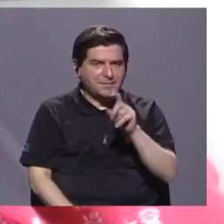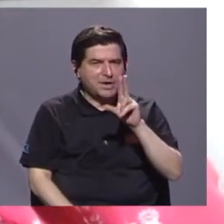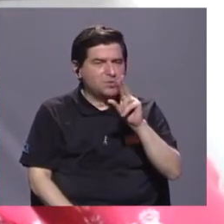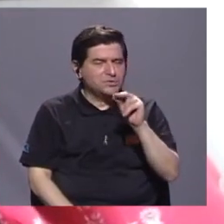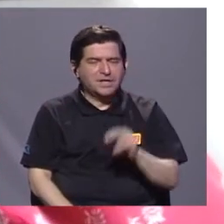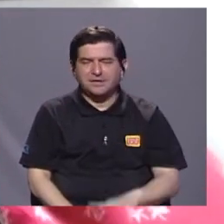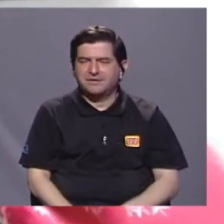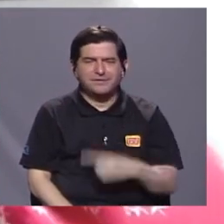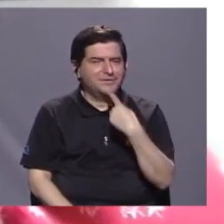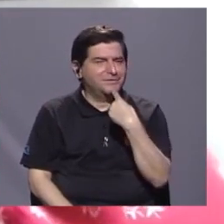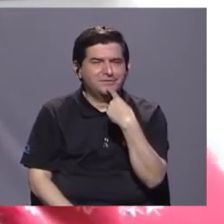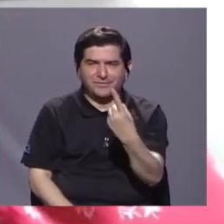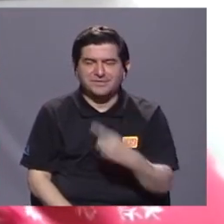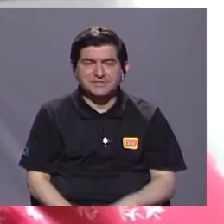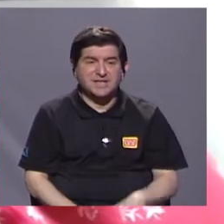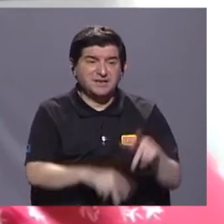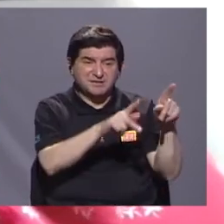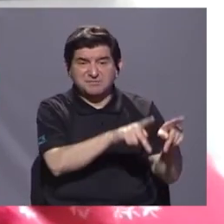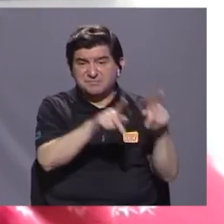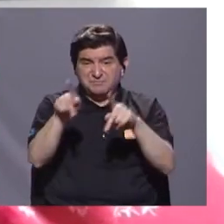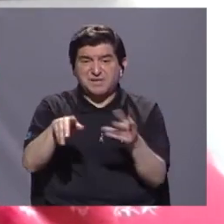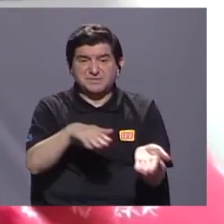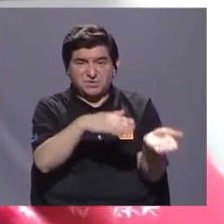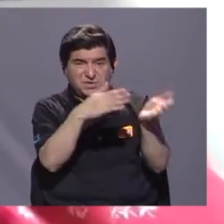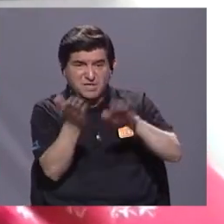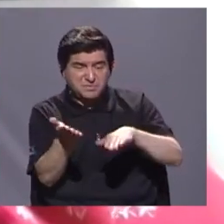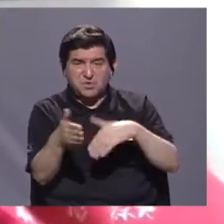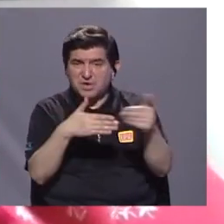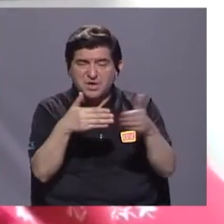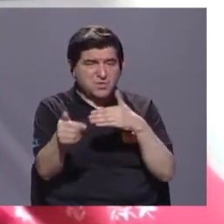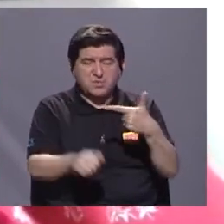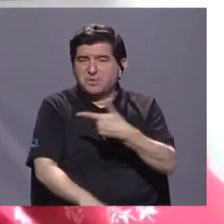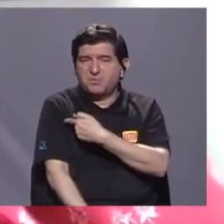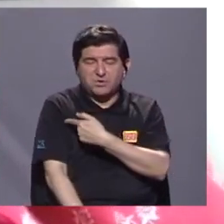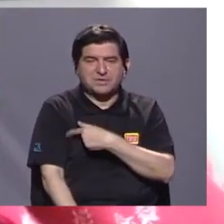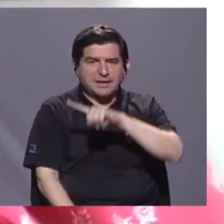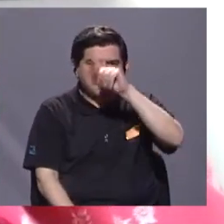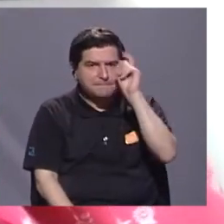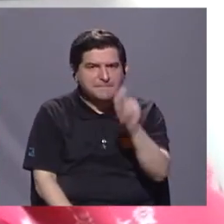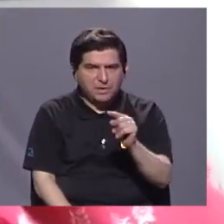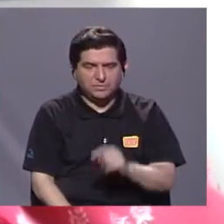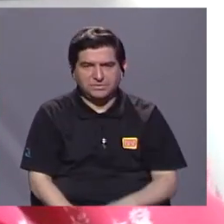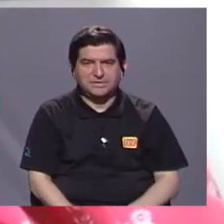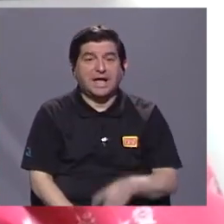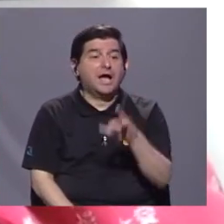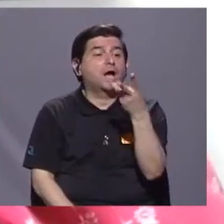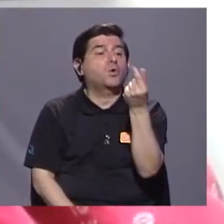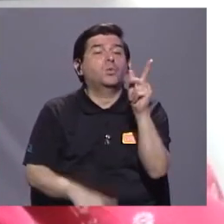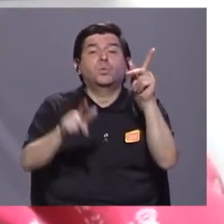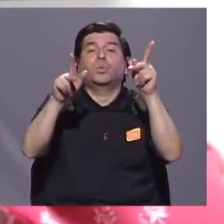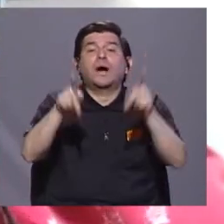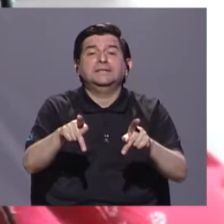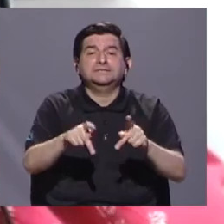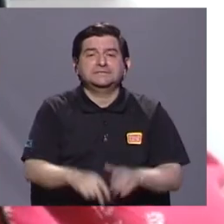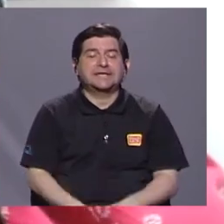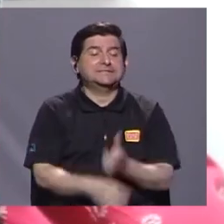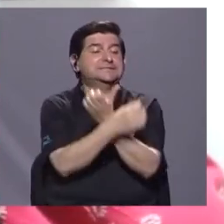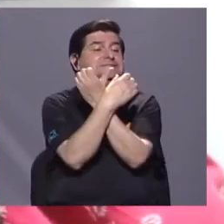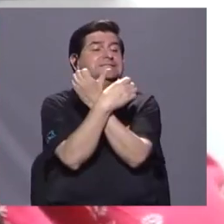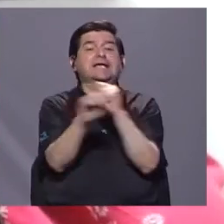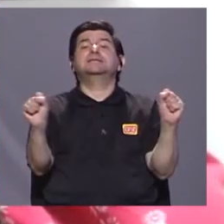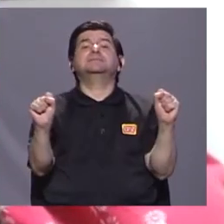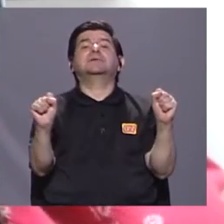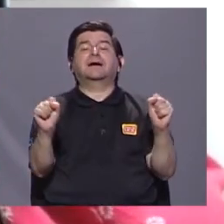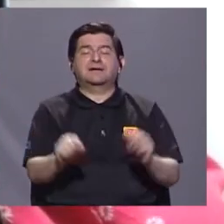ir diciendo hay personas que se han muerto a pesar de estar vacunadas la pregunta debería ser cuántas personas se han salvado